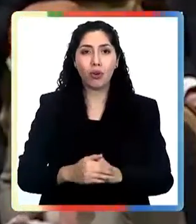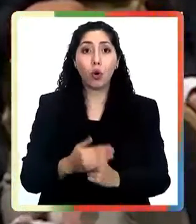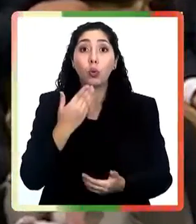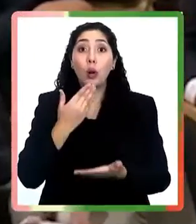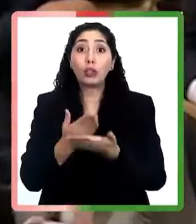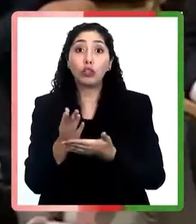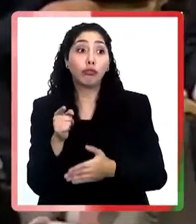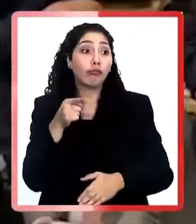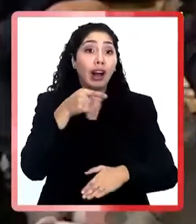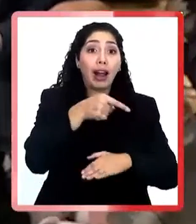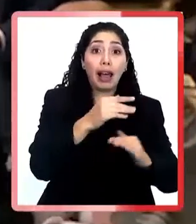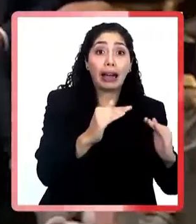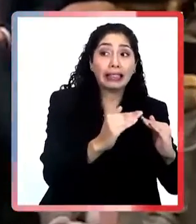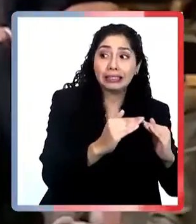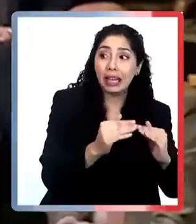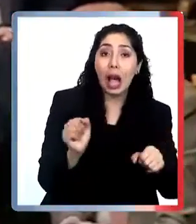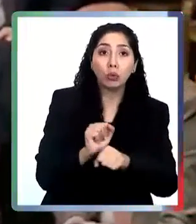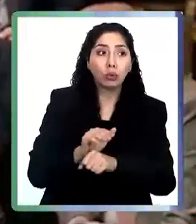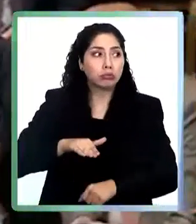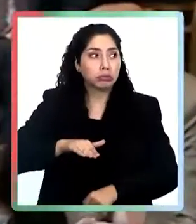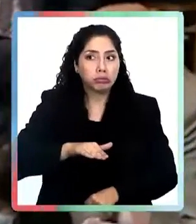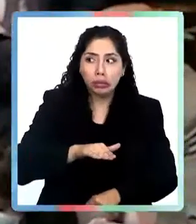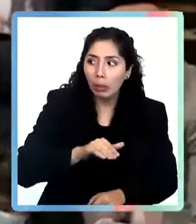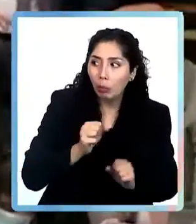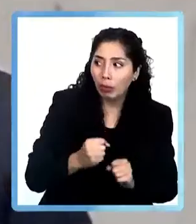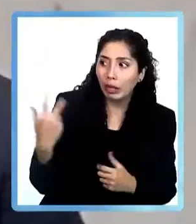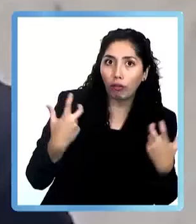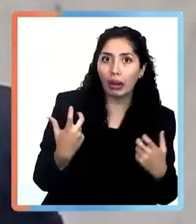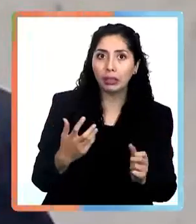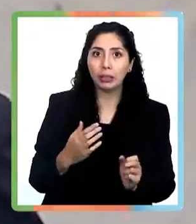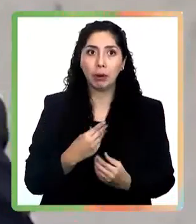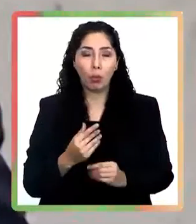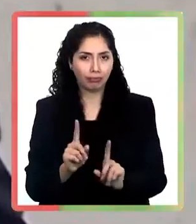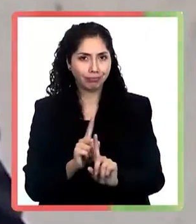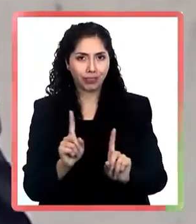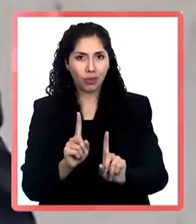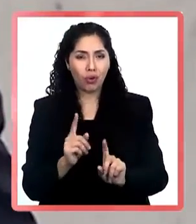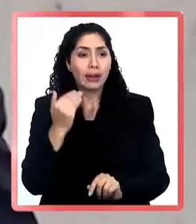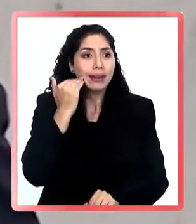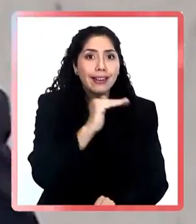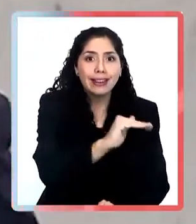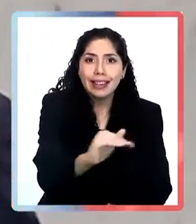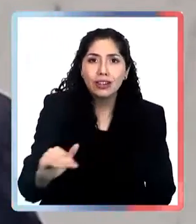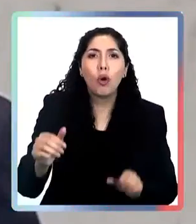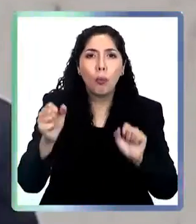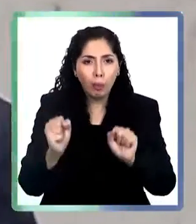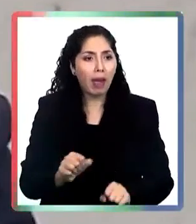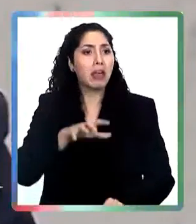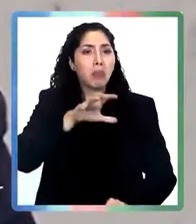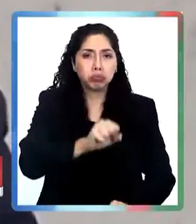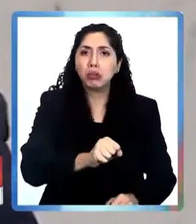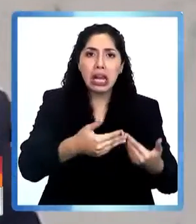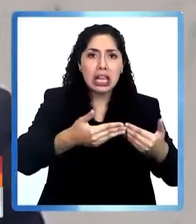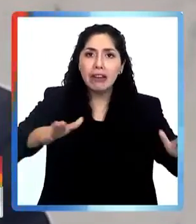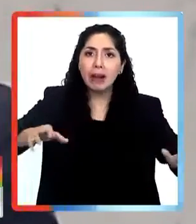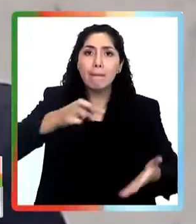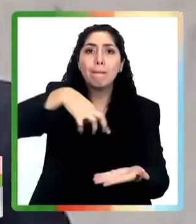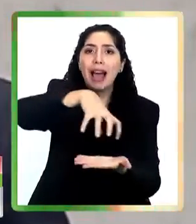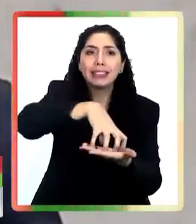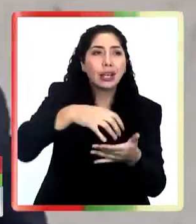momento de llegar a su casa porque podría sufrir un fortunas que niños y niñas puedan ocupar libremente los parques y las plazas de sus barrios